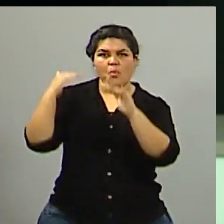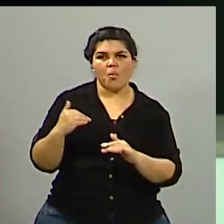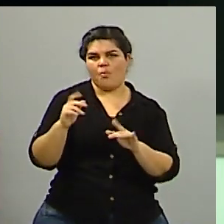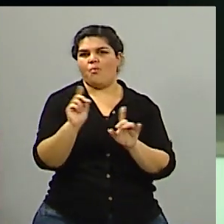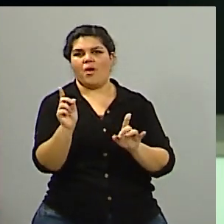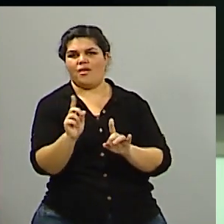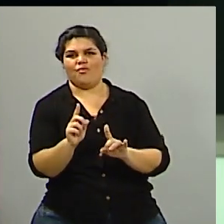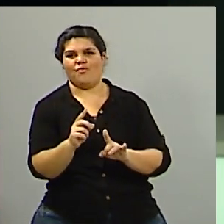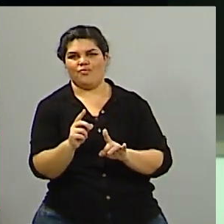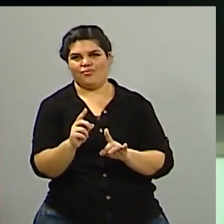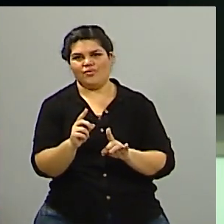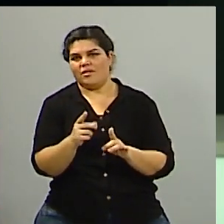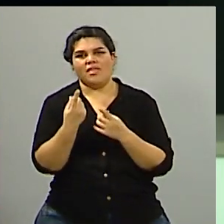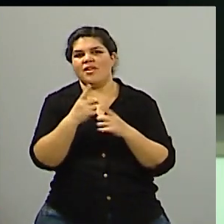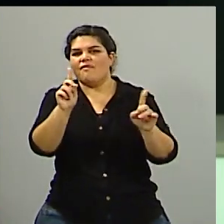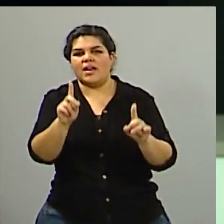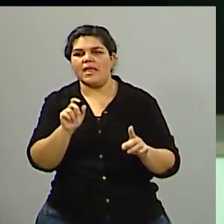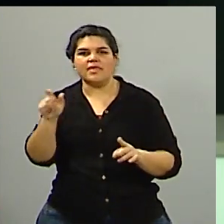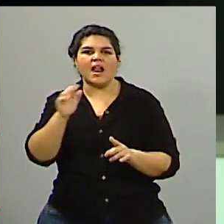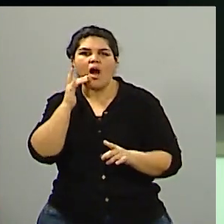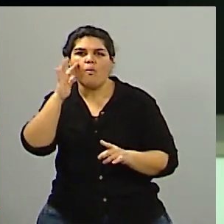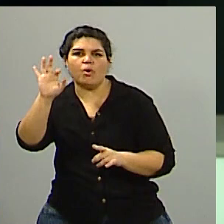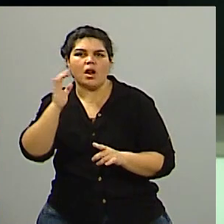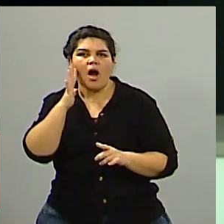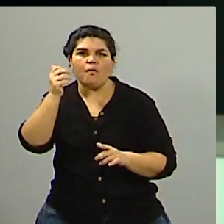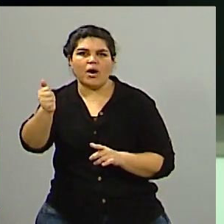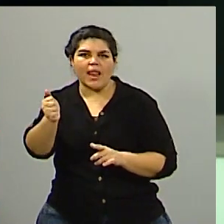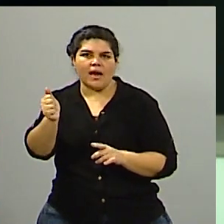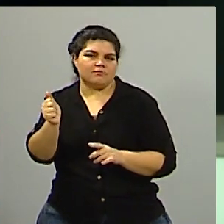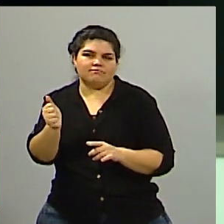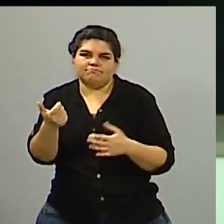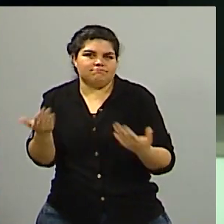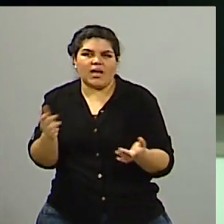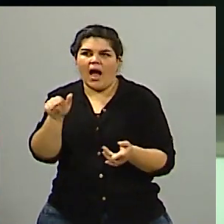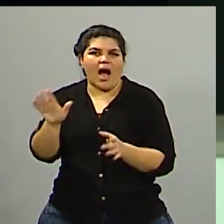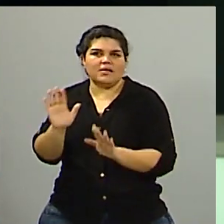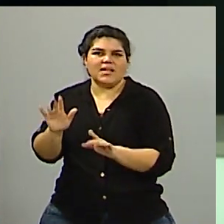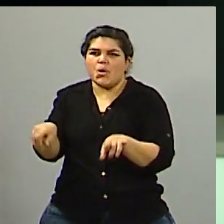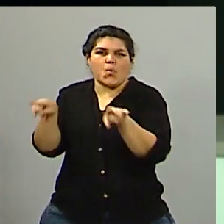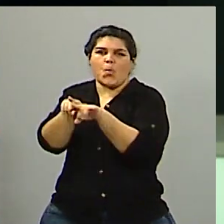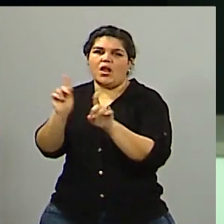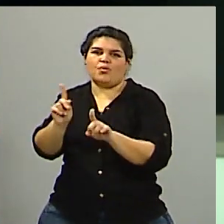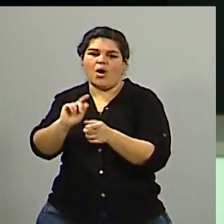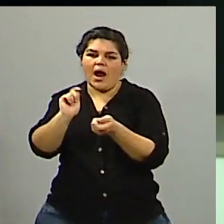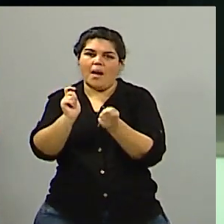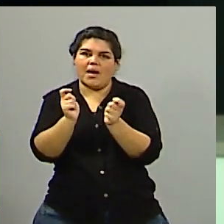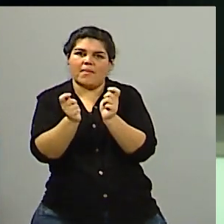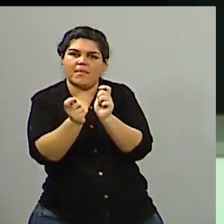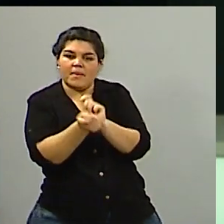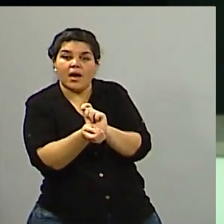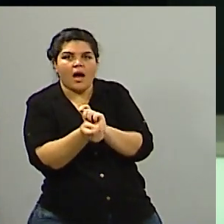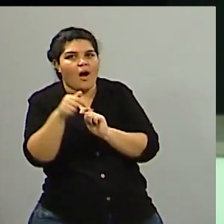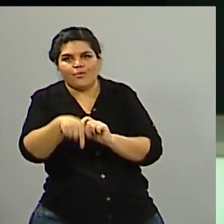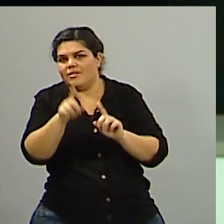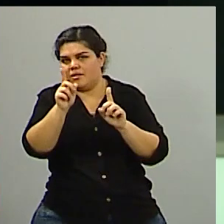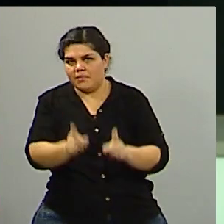o sus hijas. Exactamente. ¿Sí? Y también cuando una actividad se vuelve una obligación, también en ese momento se le resta